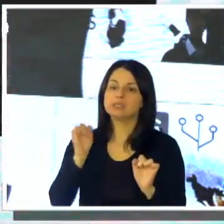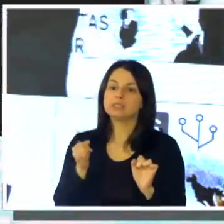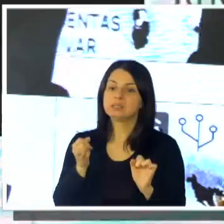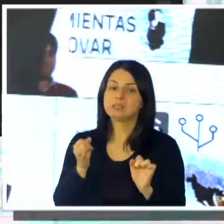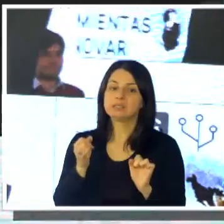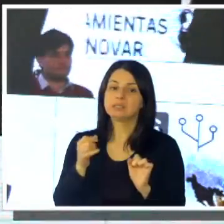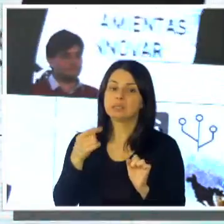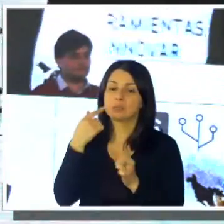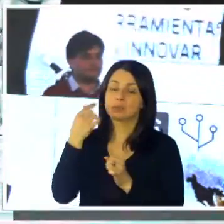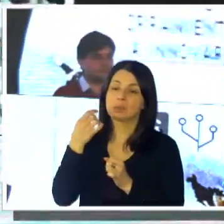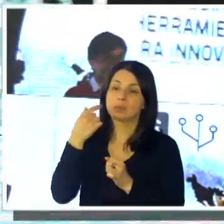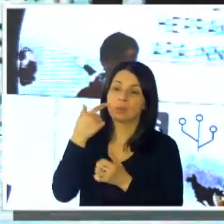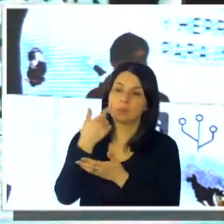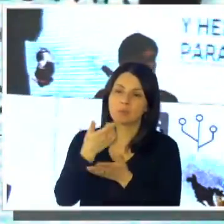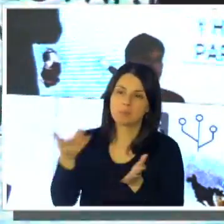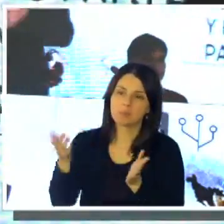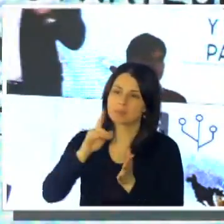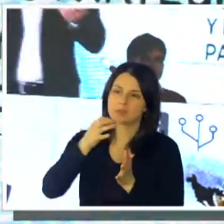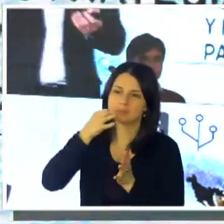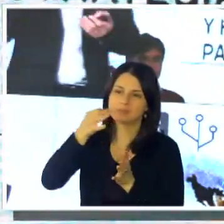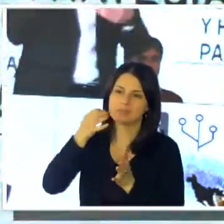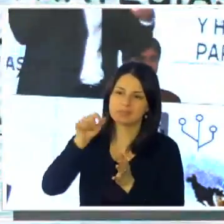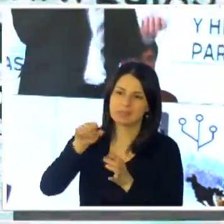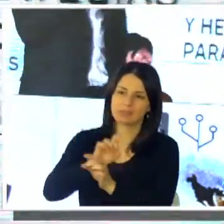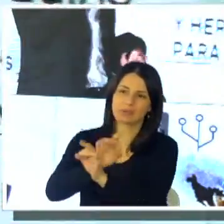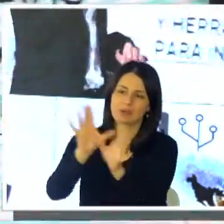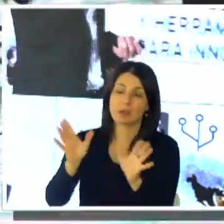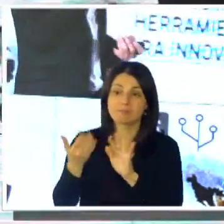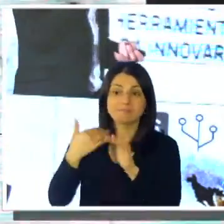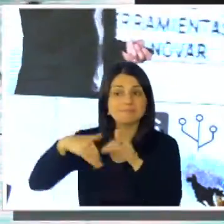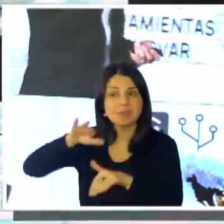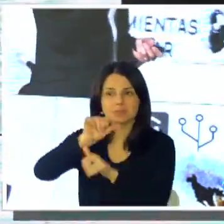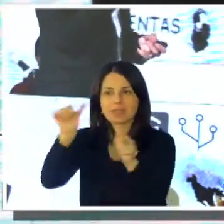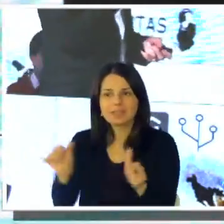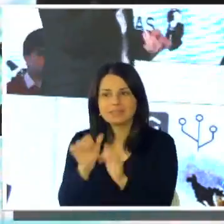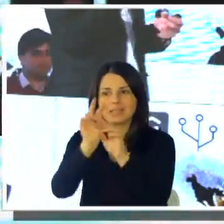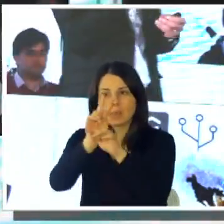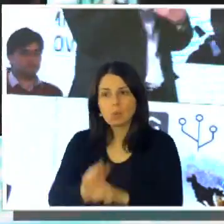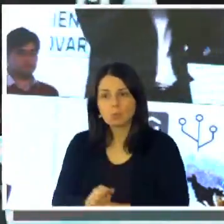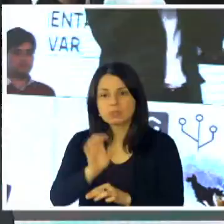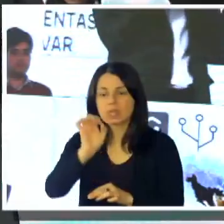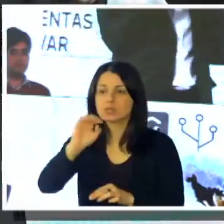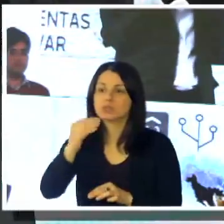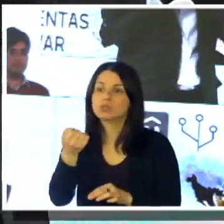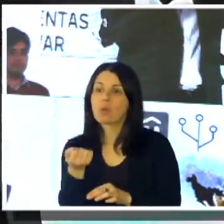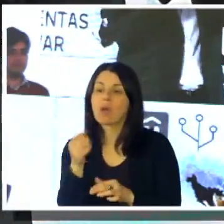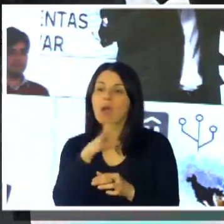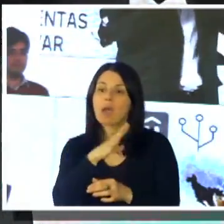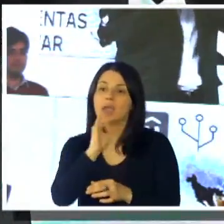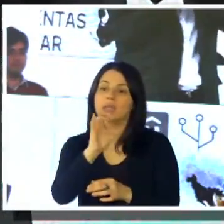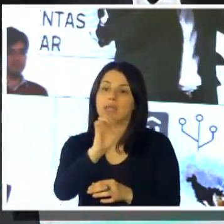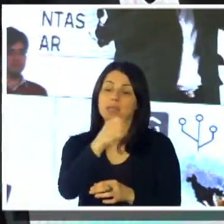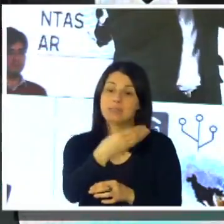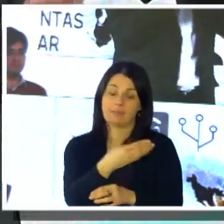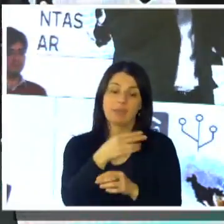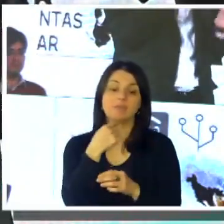su manifiesto no lo indica, en la mayoría de las implementaciones de una arquitectura SOA vamos a contar con un ICB, que es el que nos va a